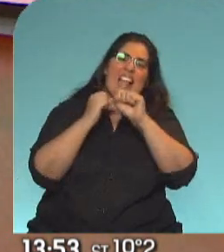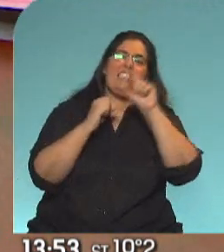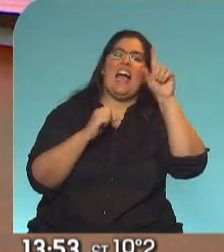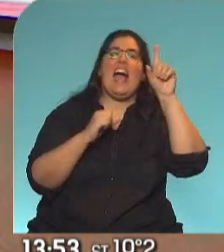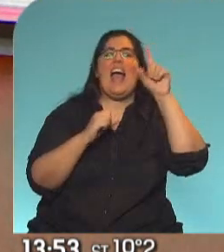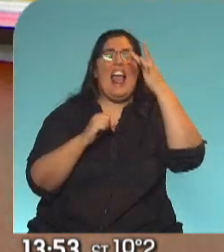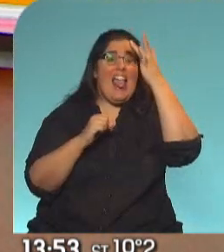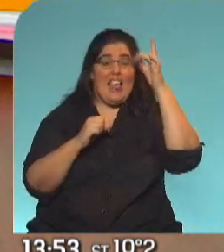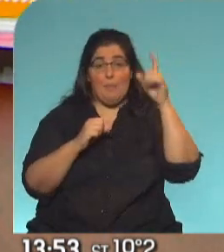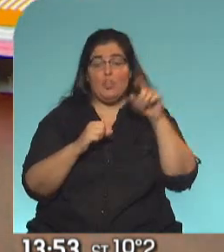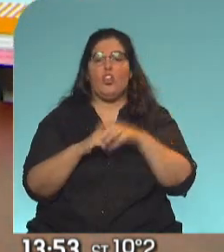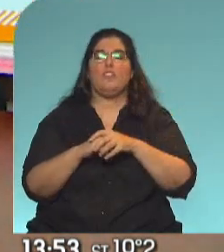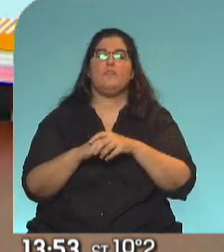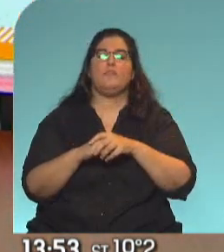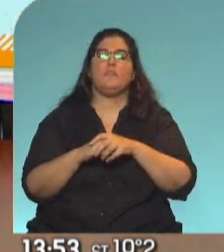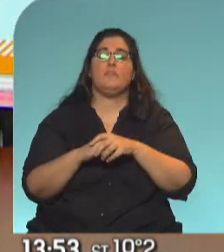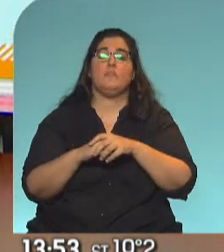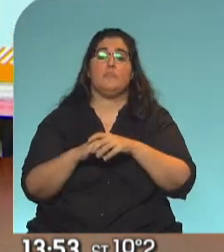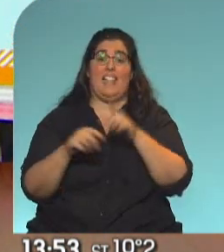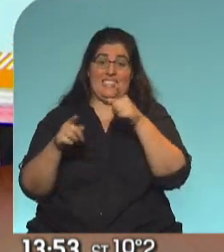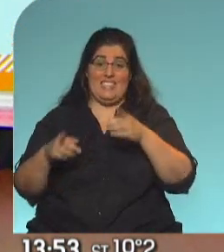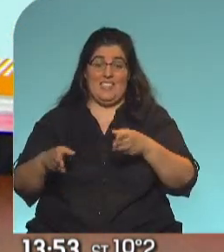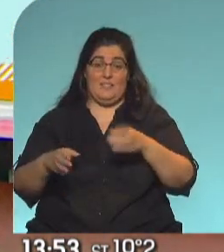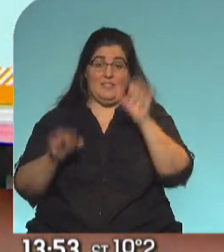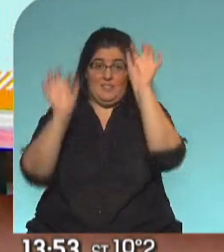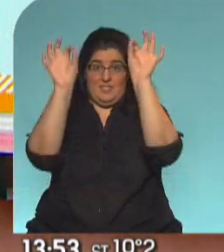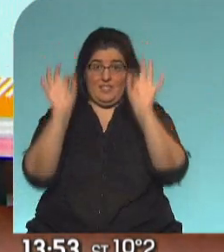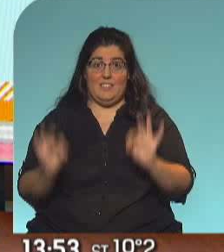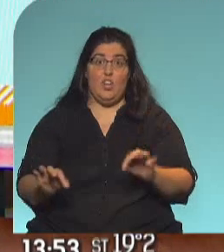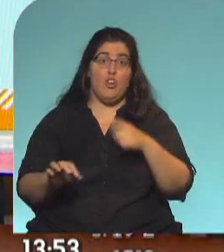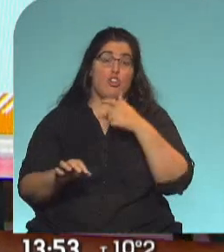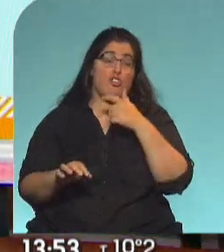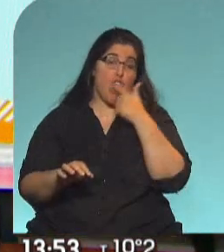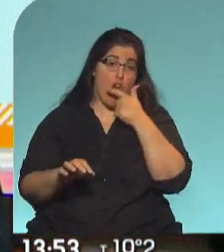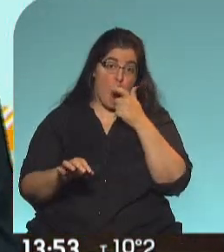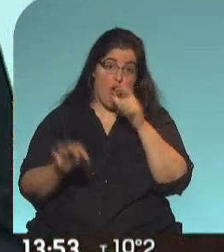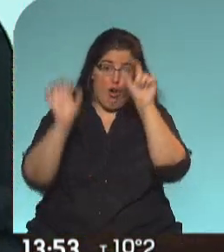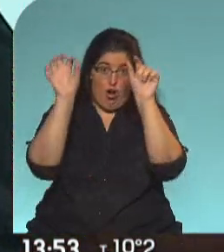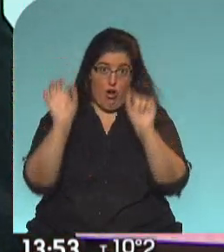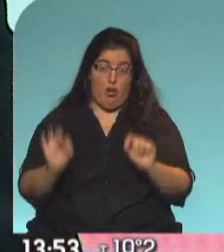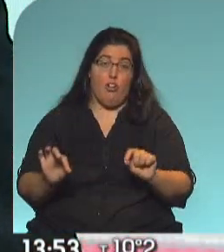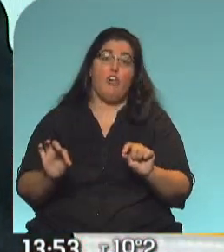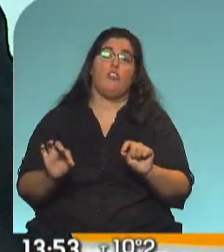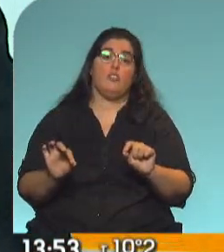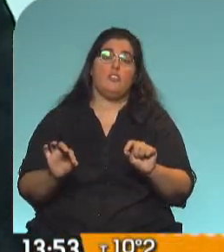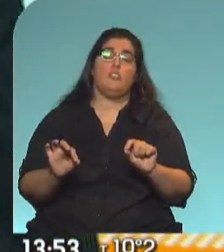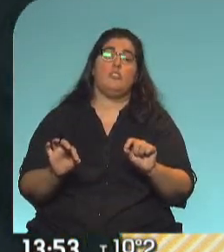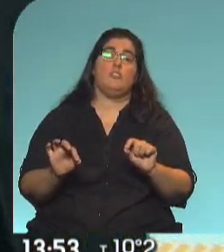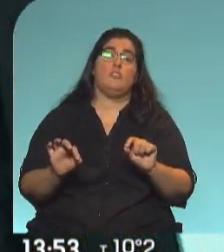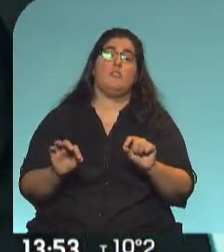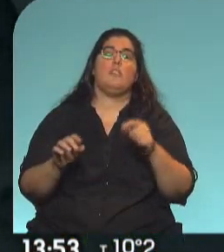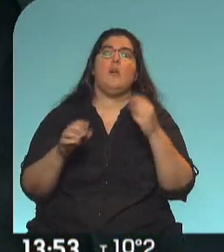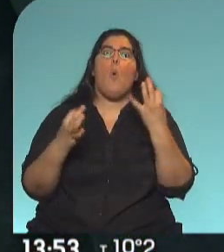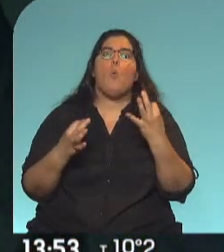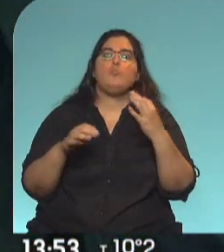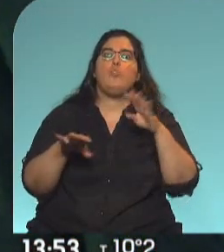pero es la única manera de mostrarlo, que es este corredor. Sí. Este corredor, perdón. corredor Este corredor. rojo. Y hay una parte que, en la cual los corredores se superponen.